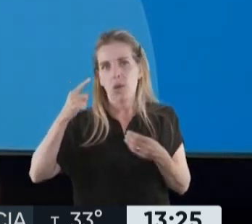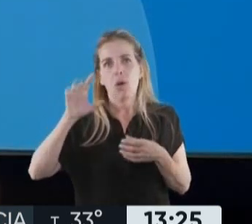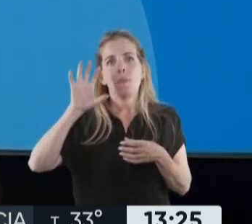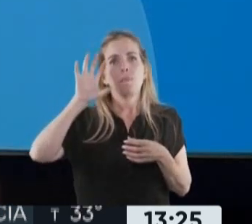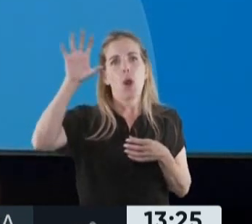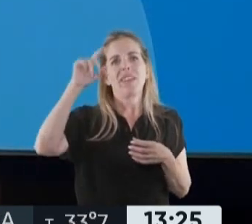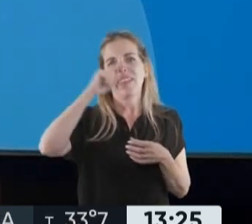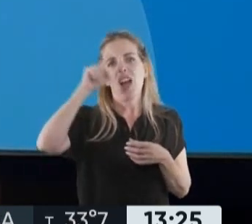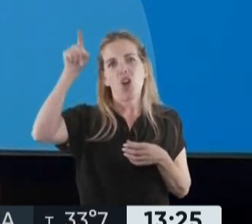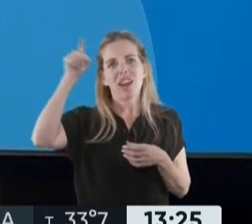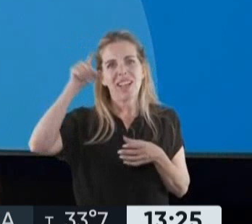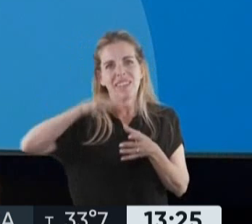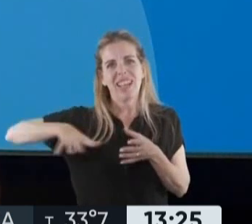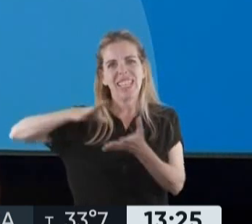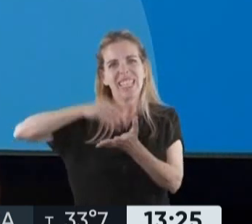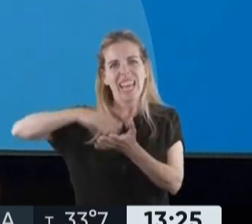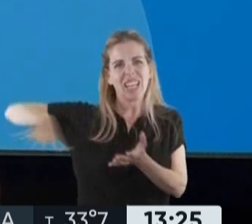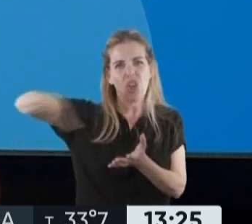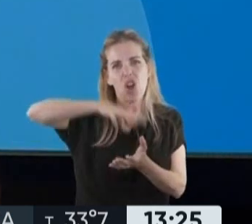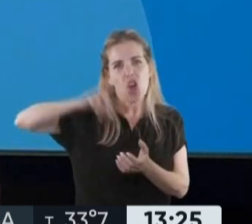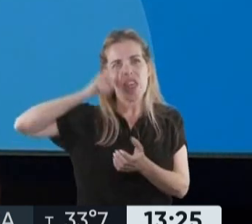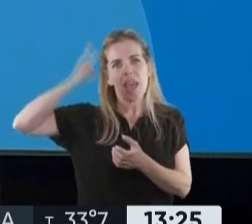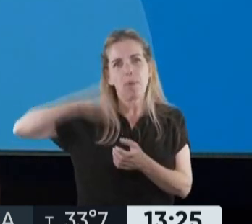territorio correntino.